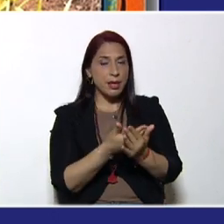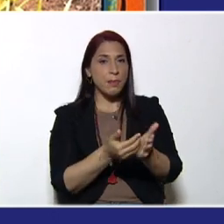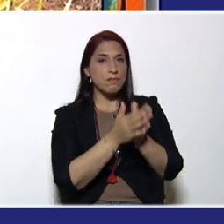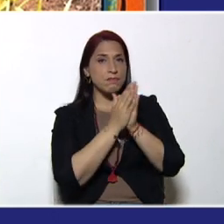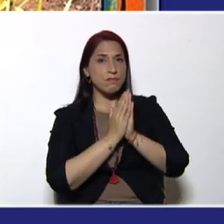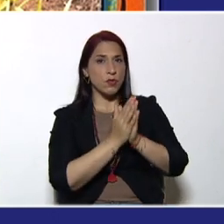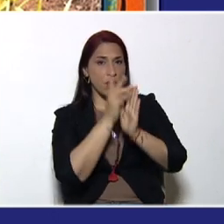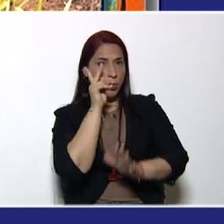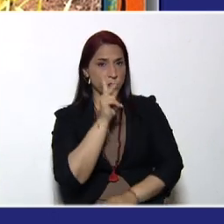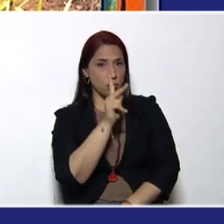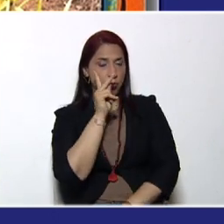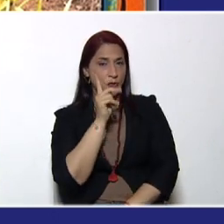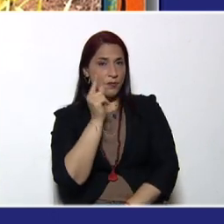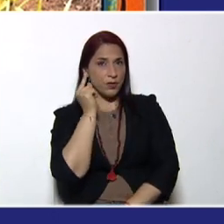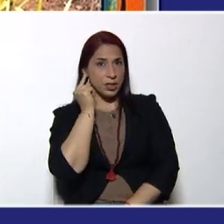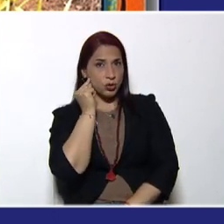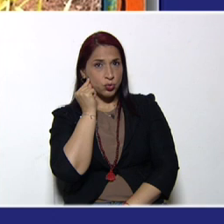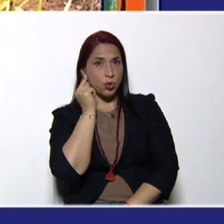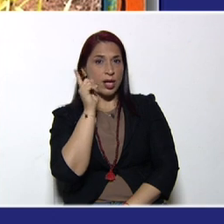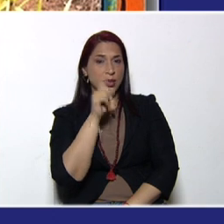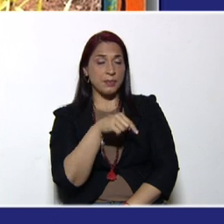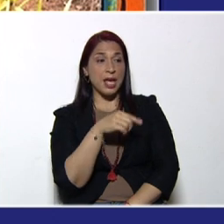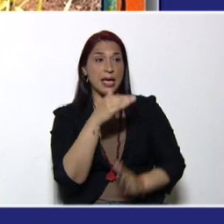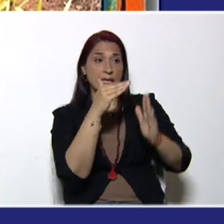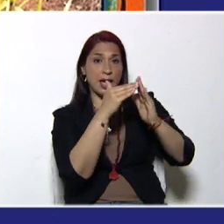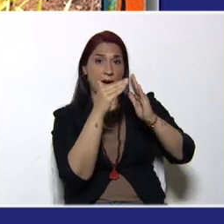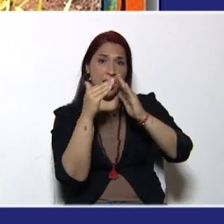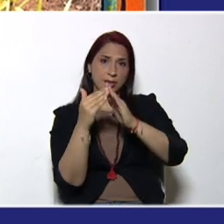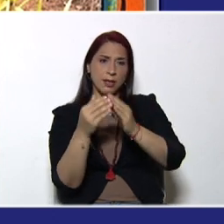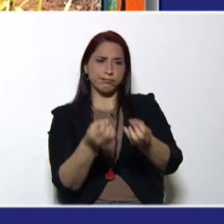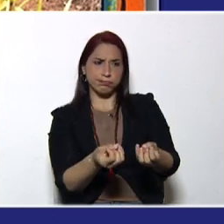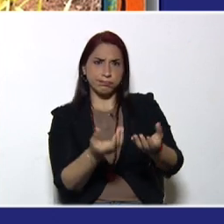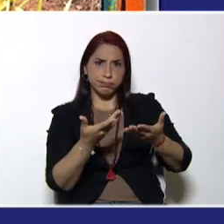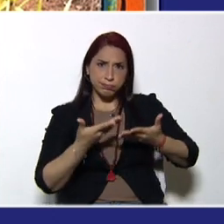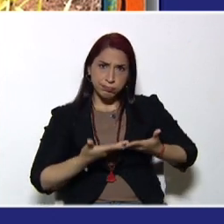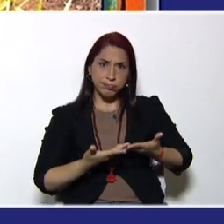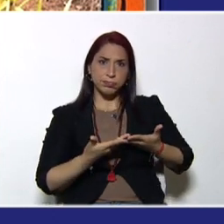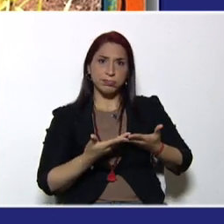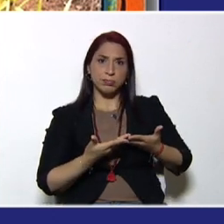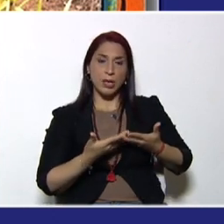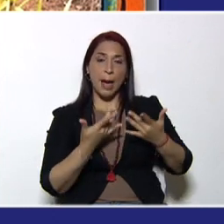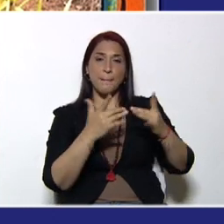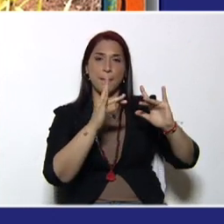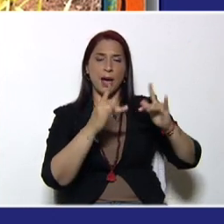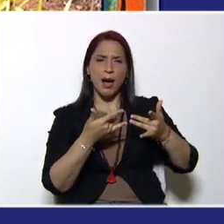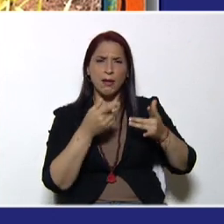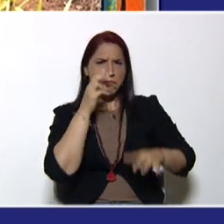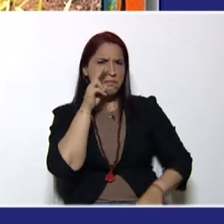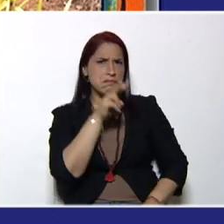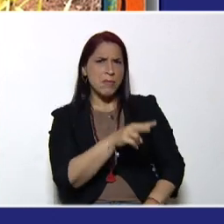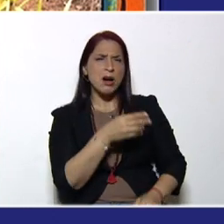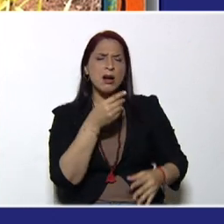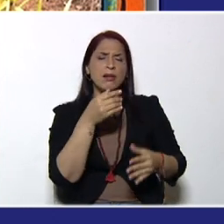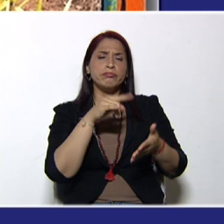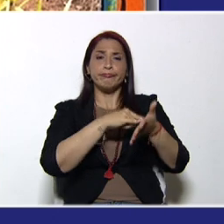FIFA y a la profesora Omaira Guerrero allá en casa, que nos prestaron las hamacas para que ustedes la vieran. Sin embargo, de alguna manera, la